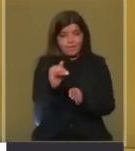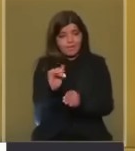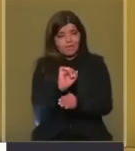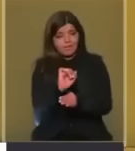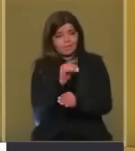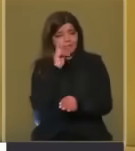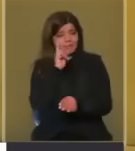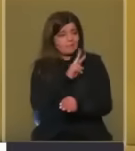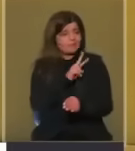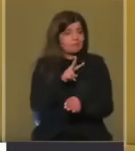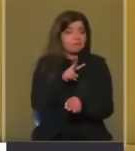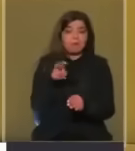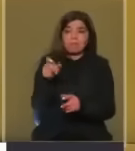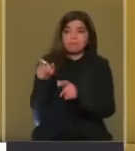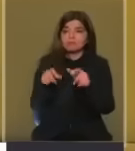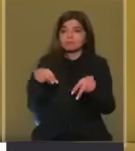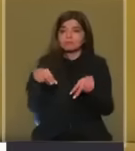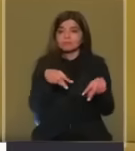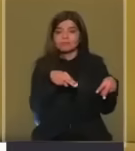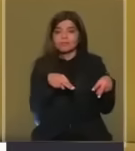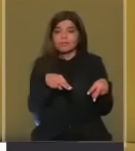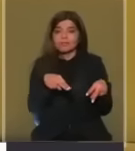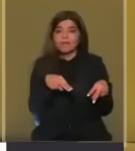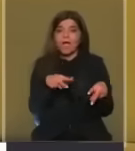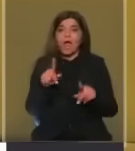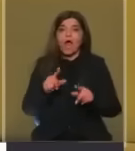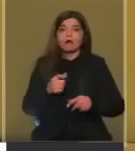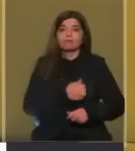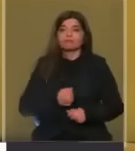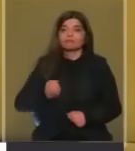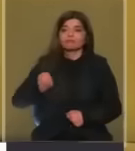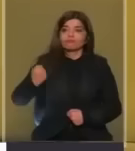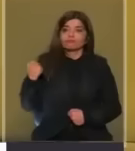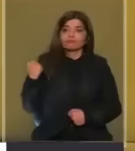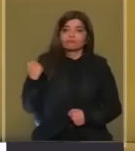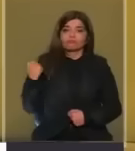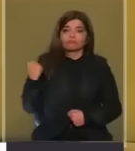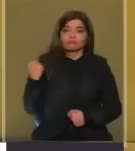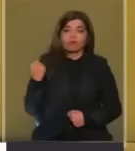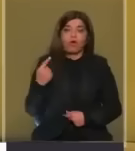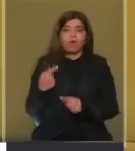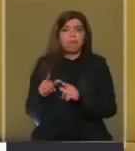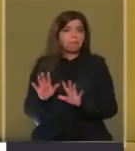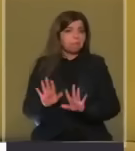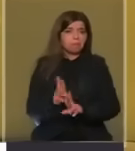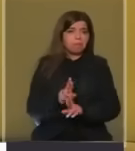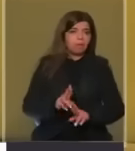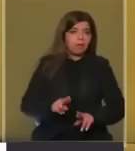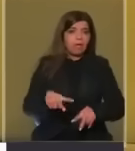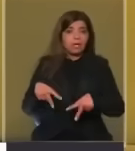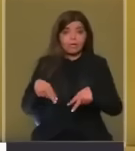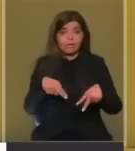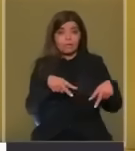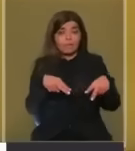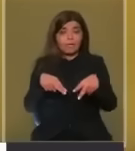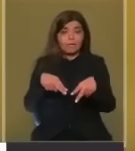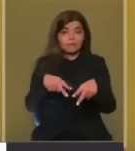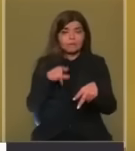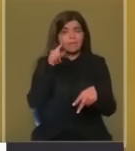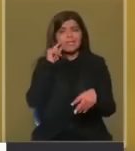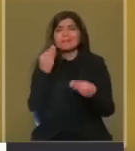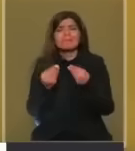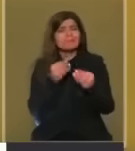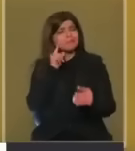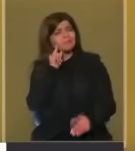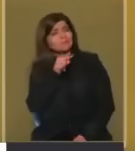que pasaba caminando, unos con armado, otros no, digamos, o sea, toda la gente caminando hacia allá, algo pasaba